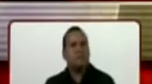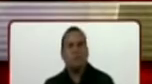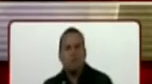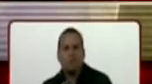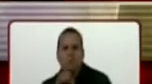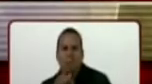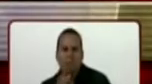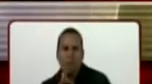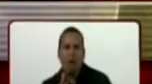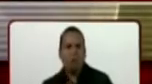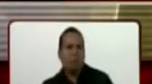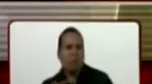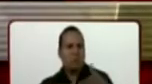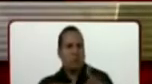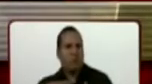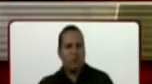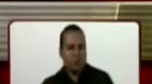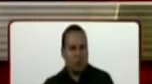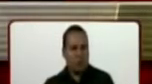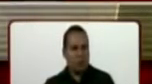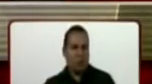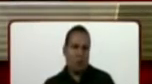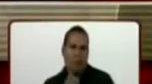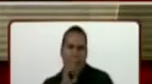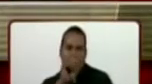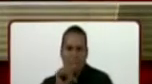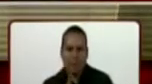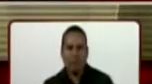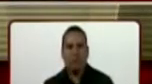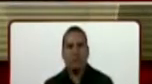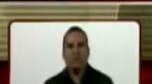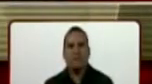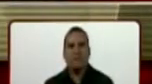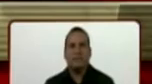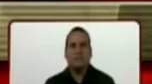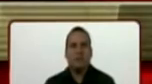proceso a esta hora. Gracias. Fíjese,